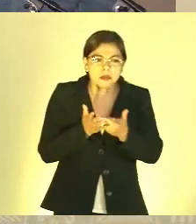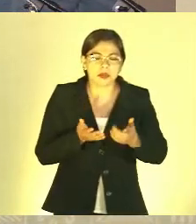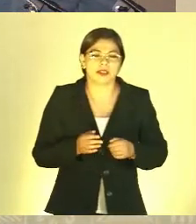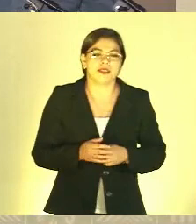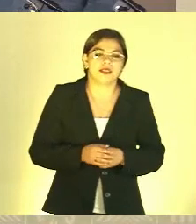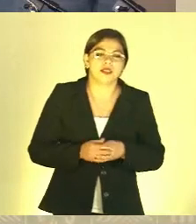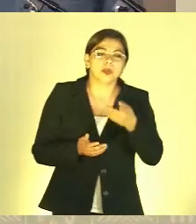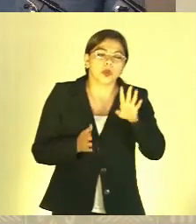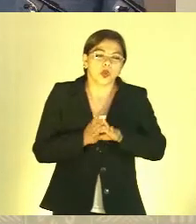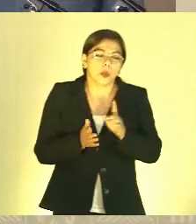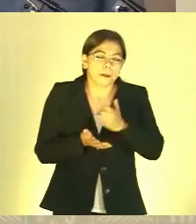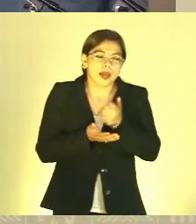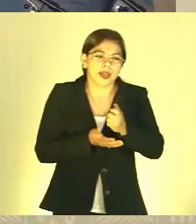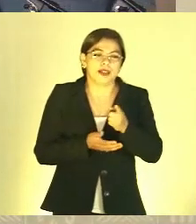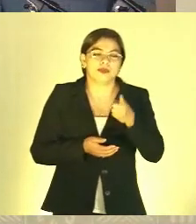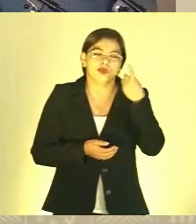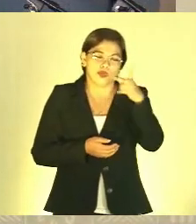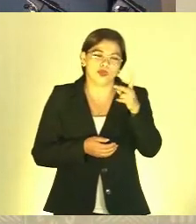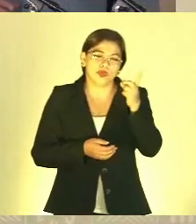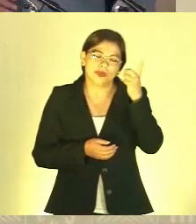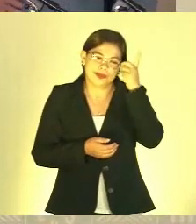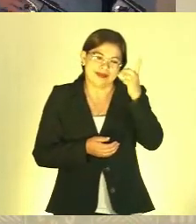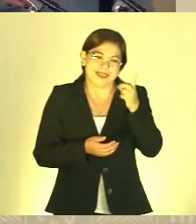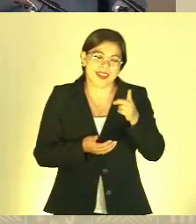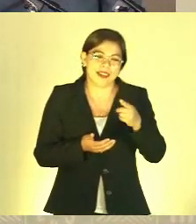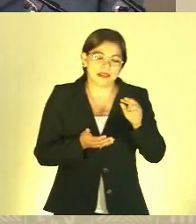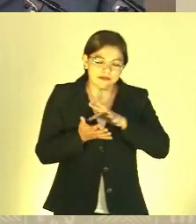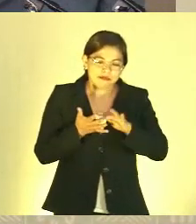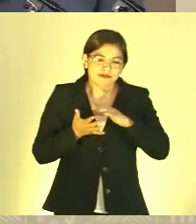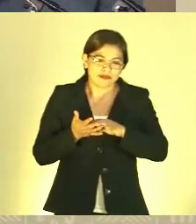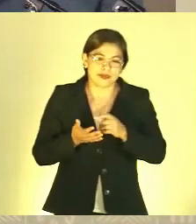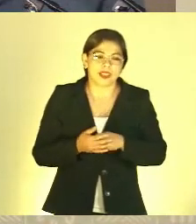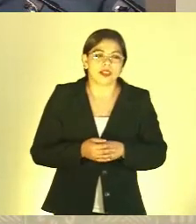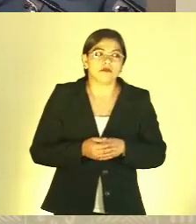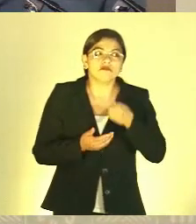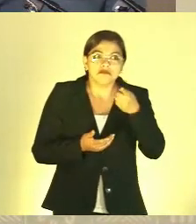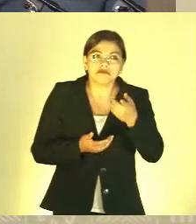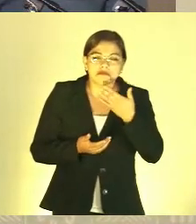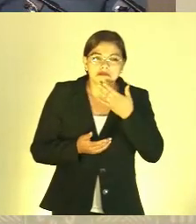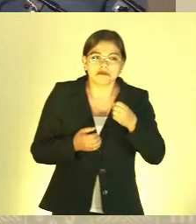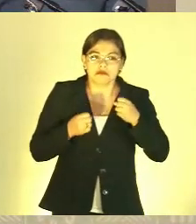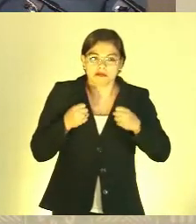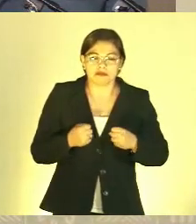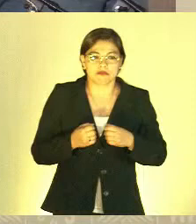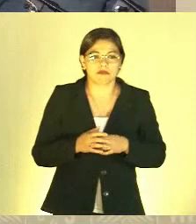de derecho de autor. El libro va a costar, según tengo entendido, ¿qué?